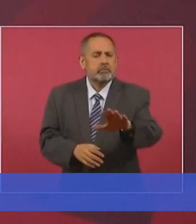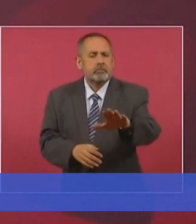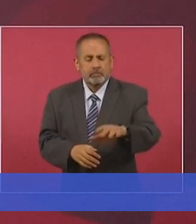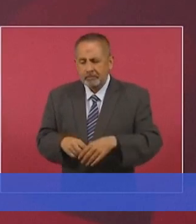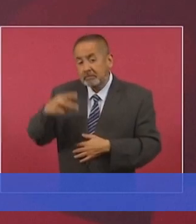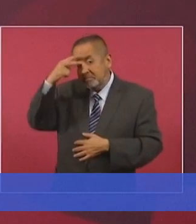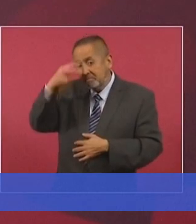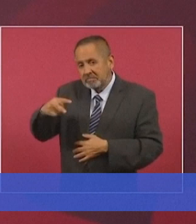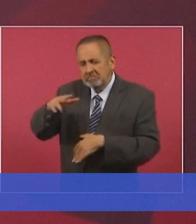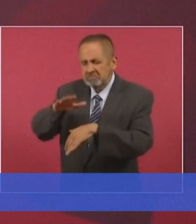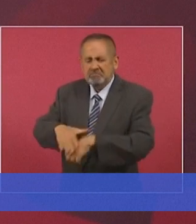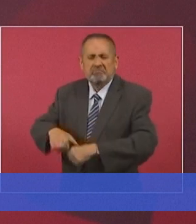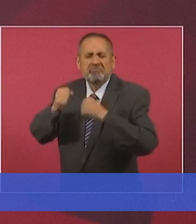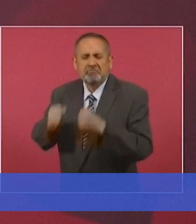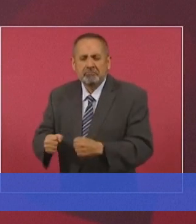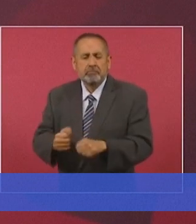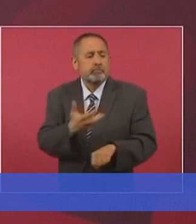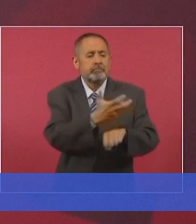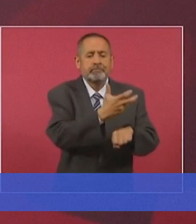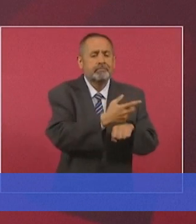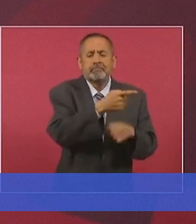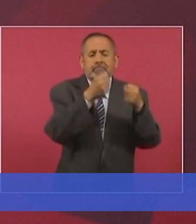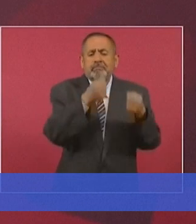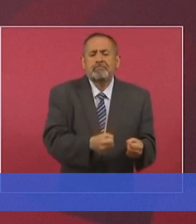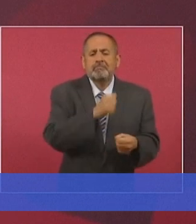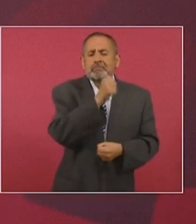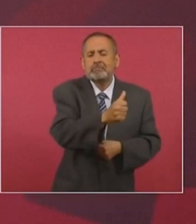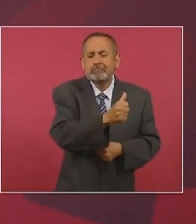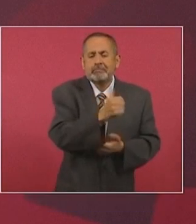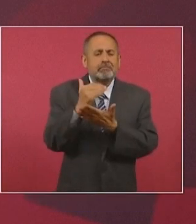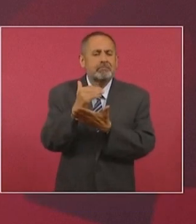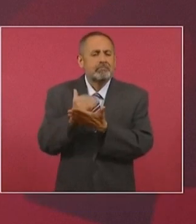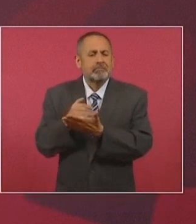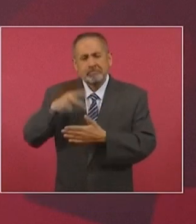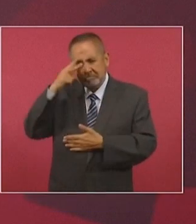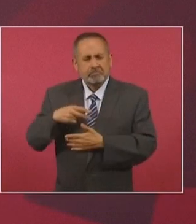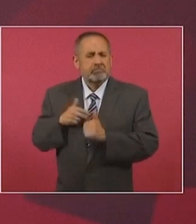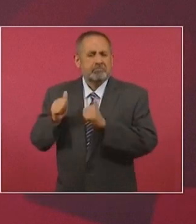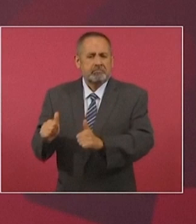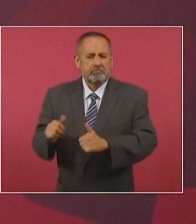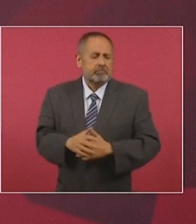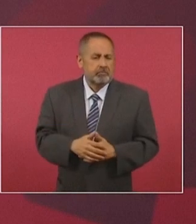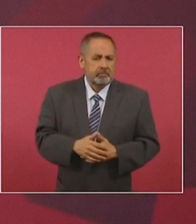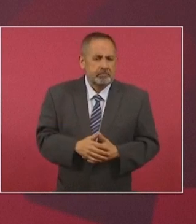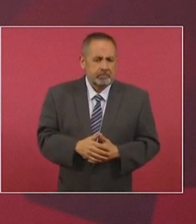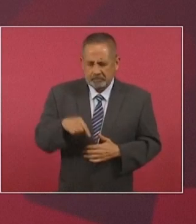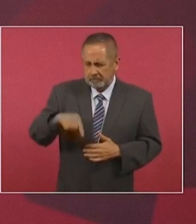Unidos y no hay ningún